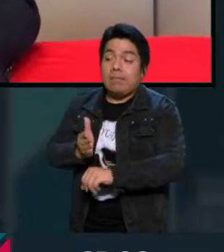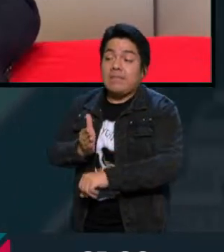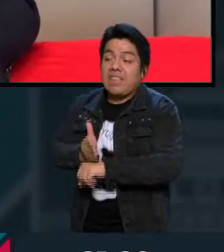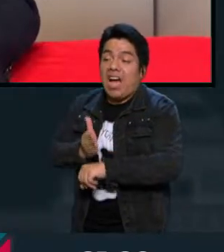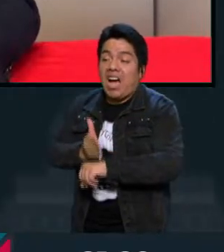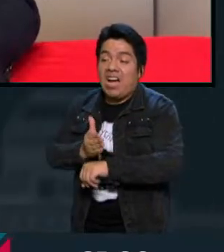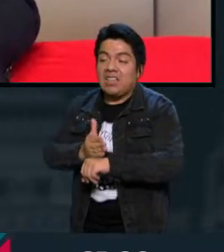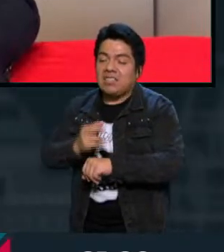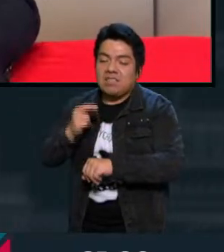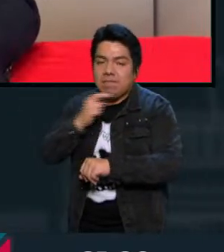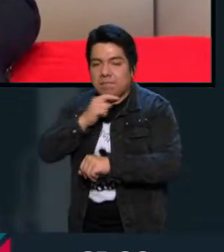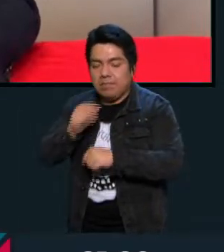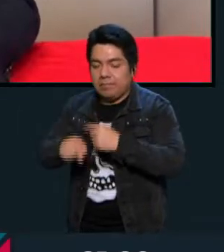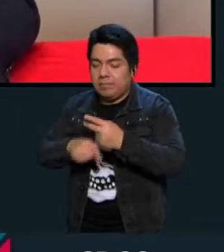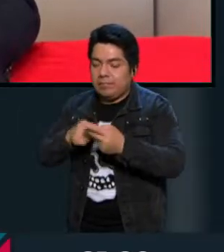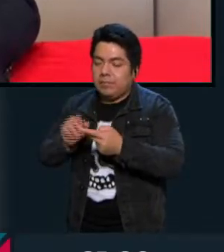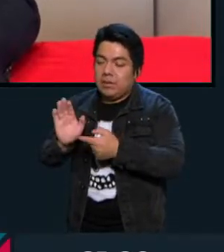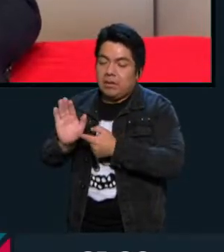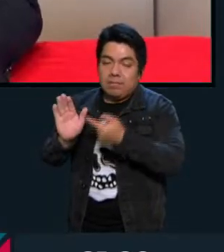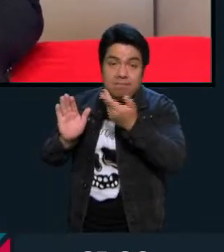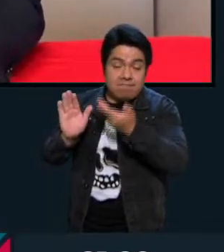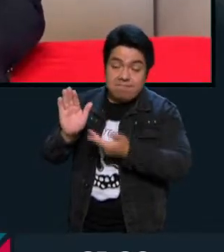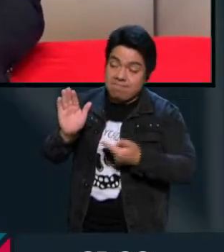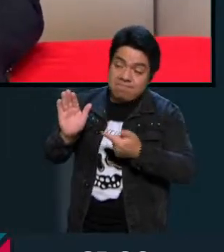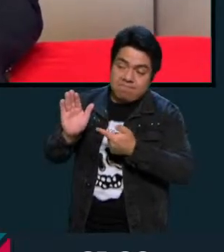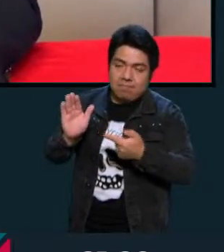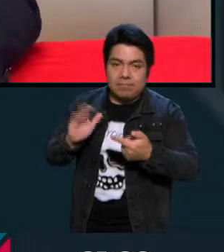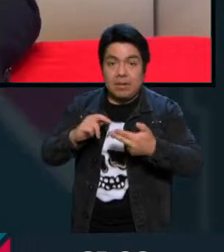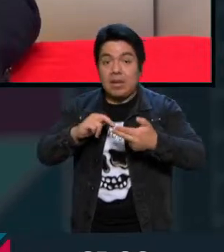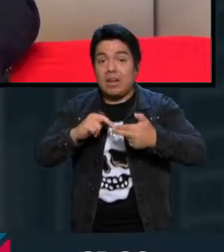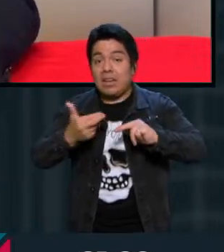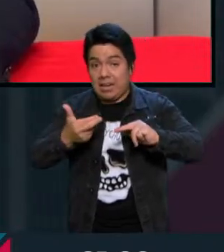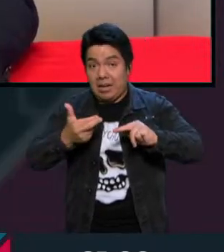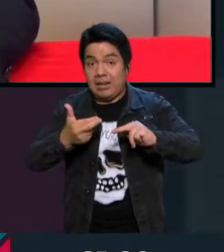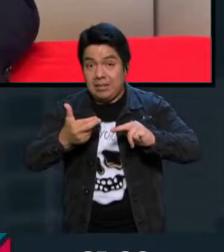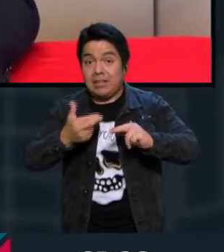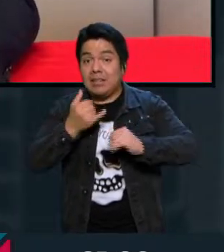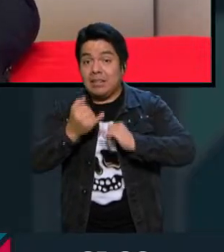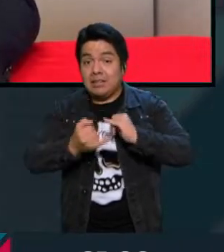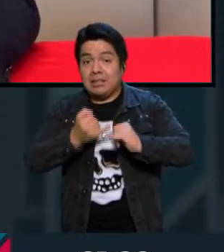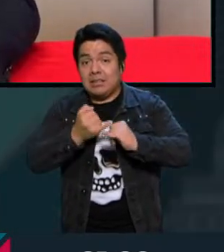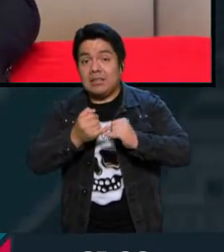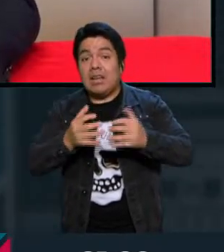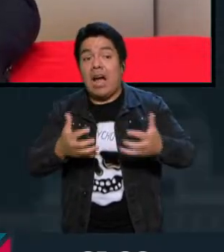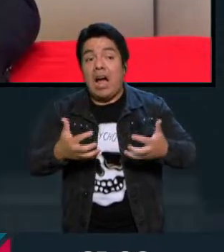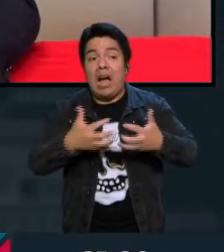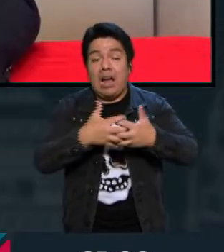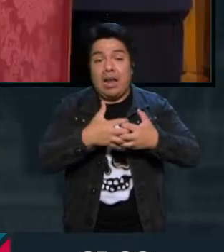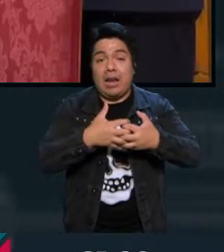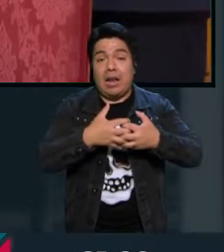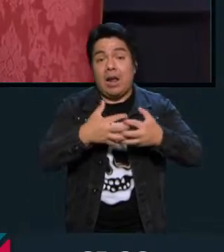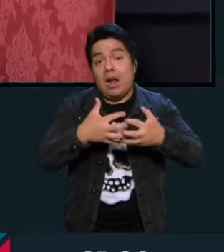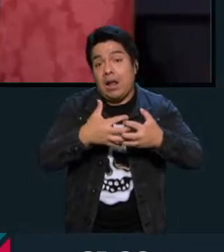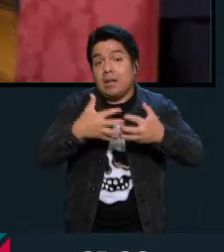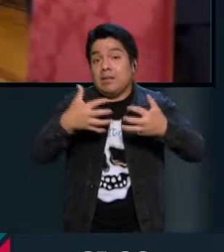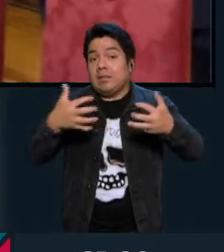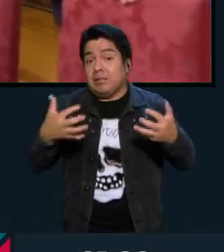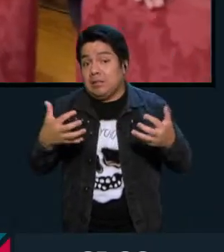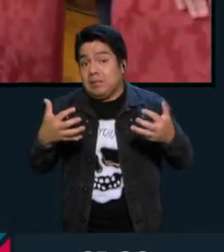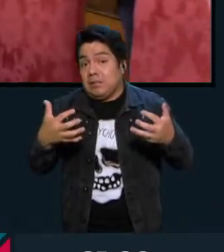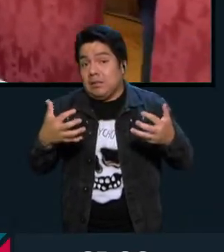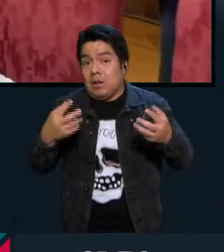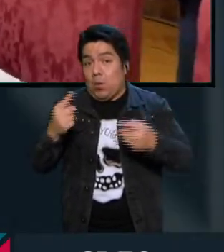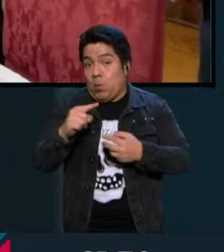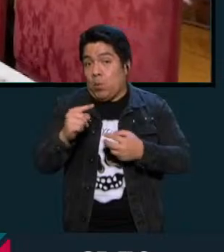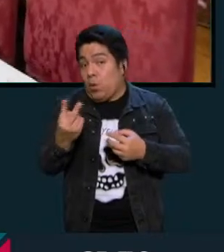te exhibo en corto, porque efectivamente las relaciones internacionales se dan o se rompen, y si no se rompen, entonces se dan. Y